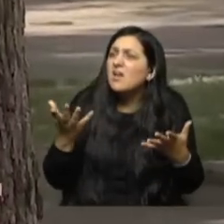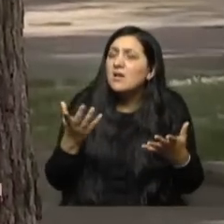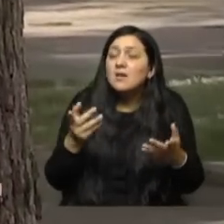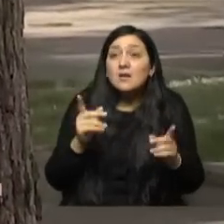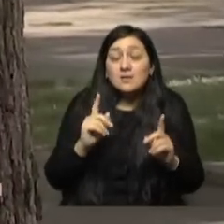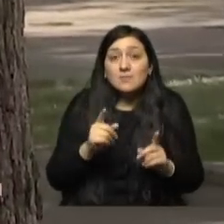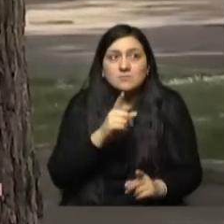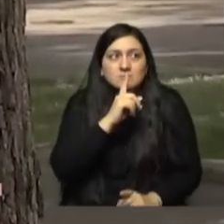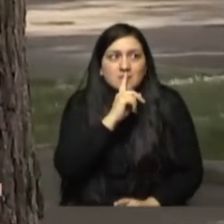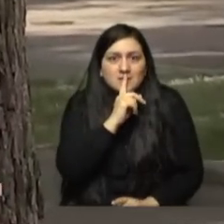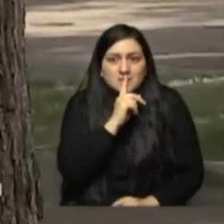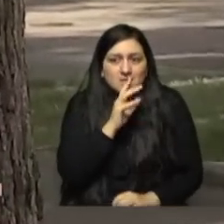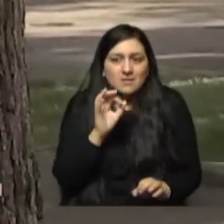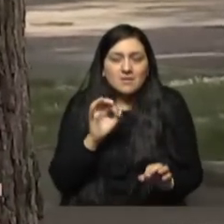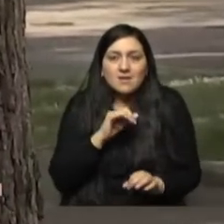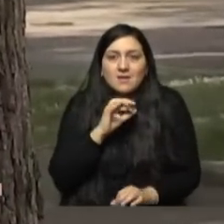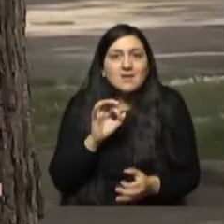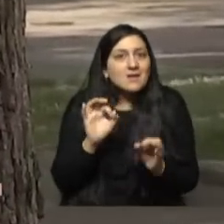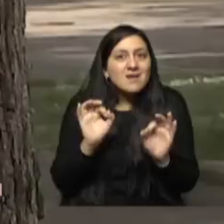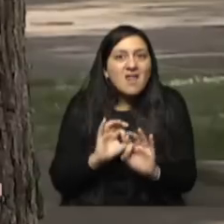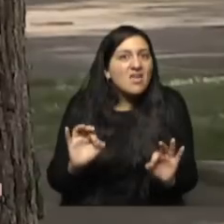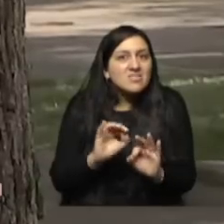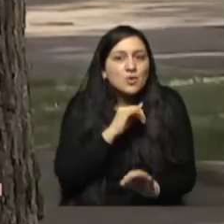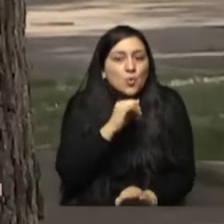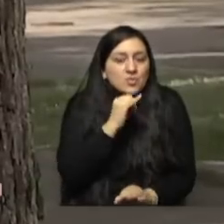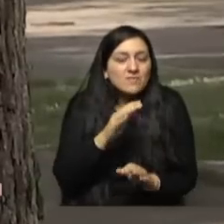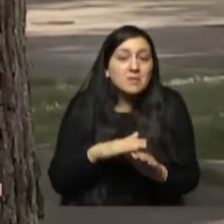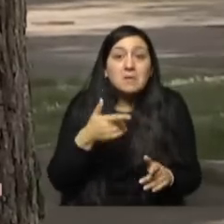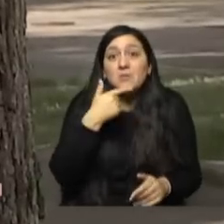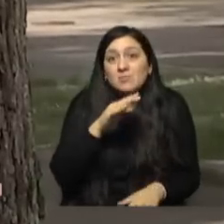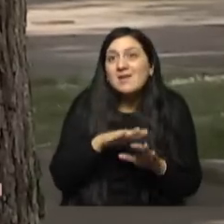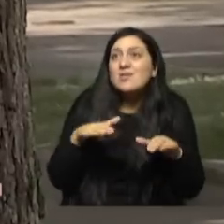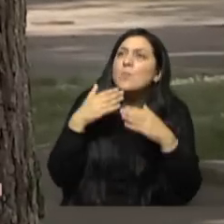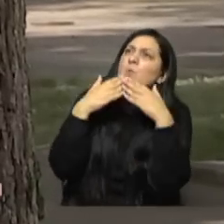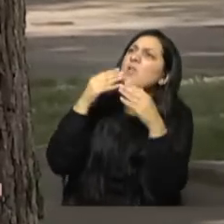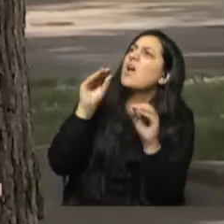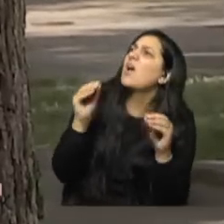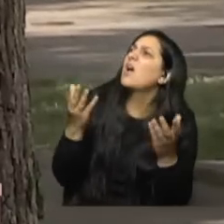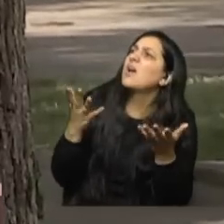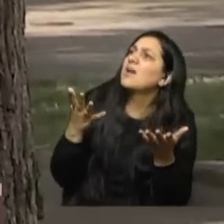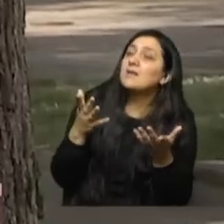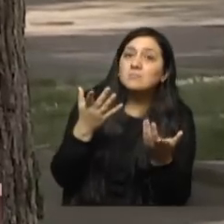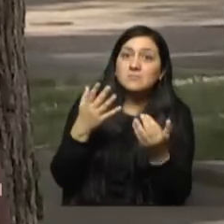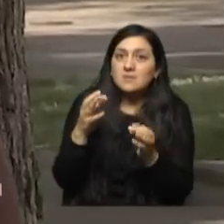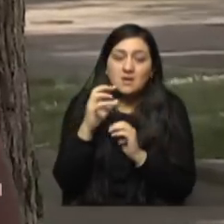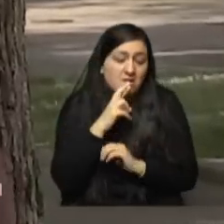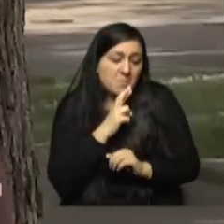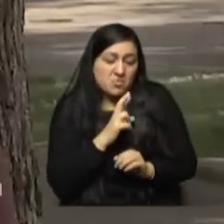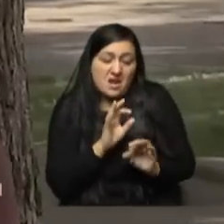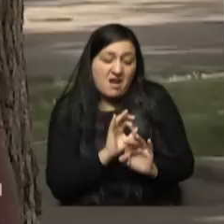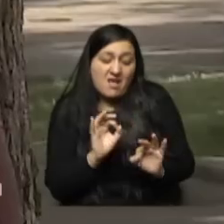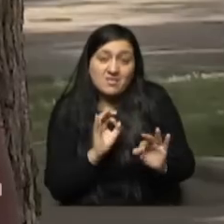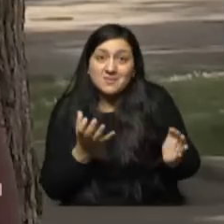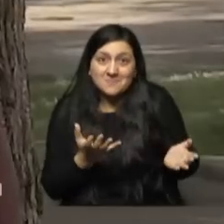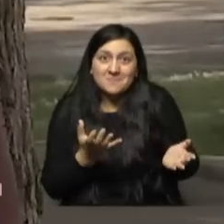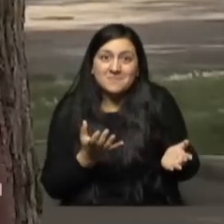silencio instalado, en donde si el niño preguntaba, nadie le iba a decir nada. En realidad, lo que nosotros vivimos fue lo